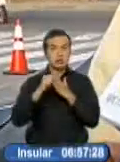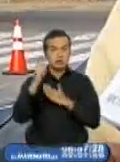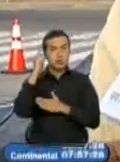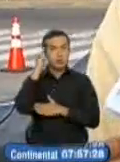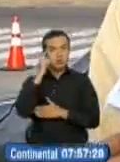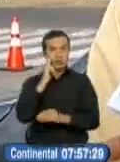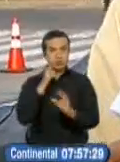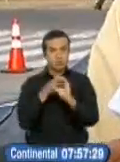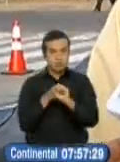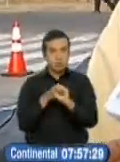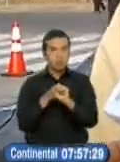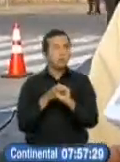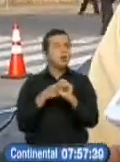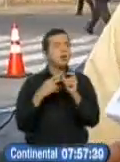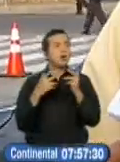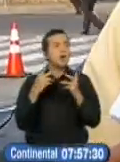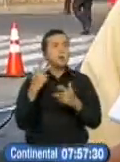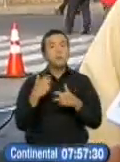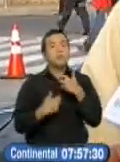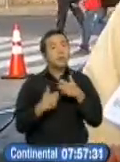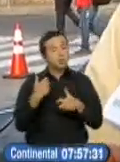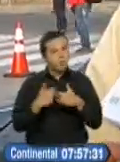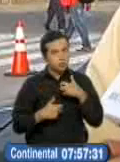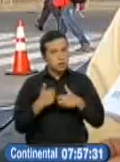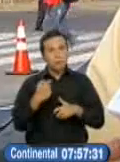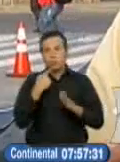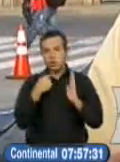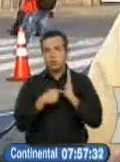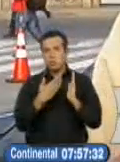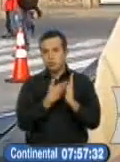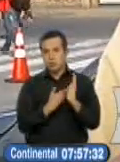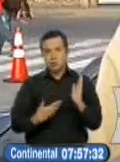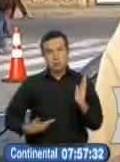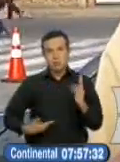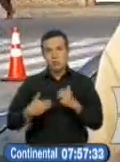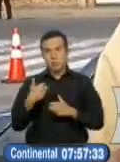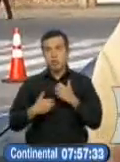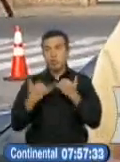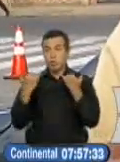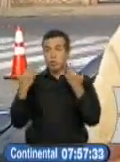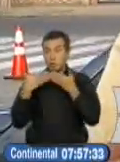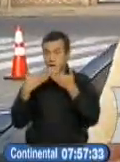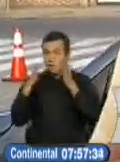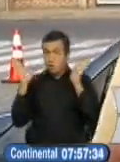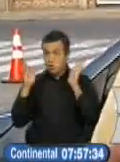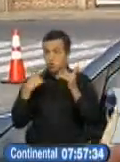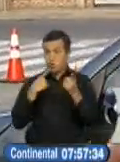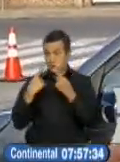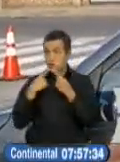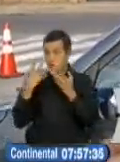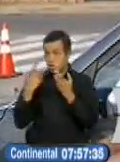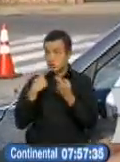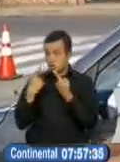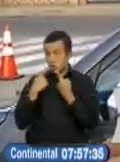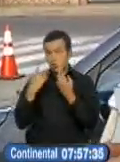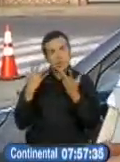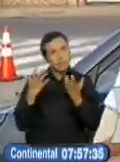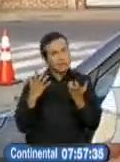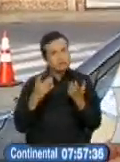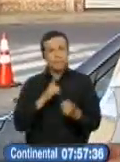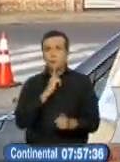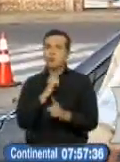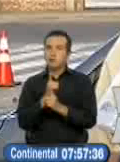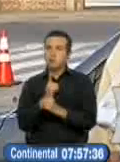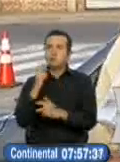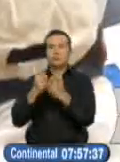De dificultades que creemos que con el señor presidente, hoy que ha abierto el diálogo para todos los sectores,